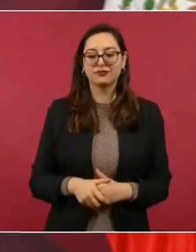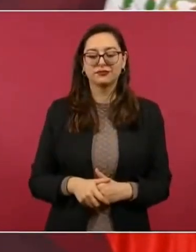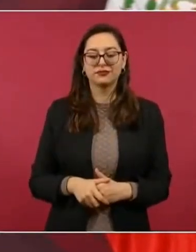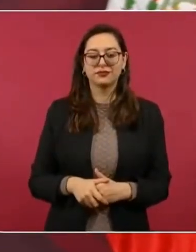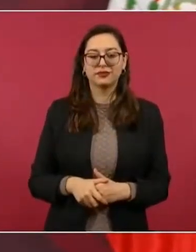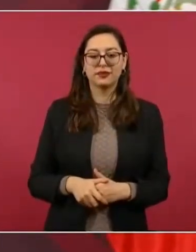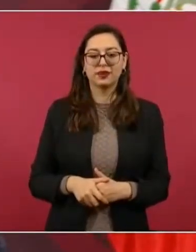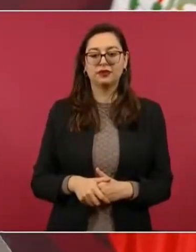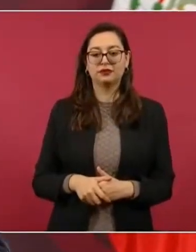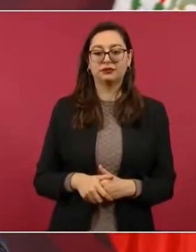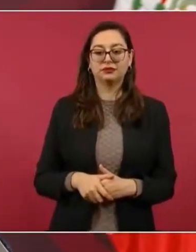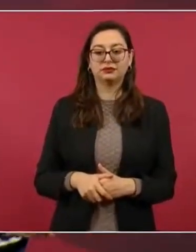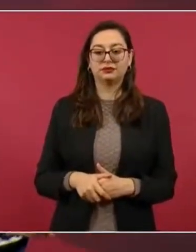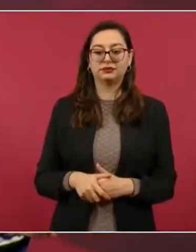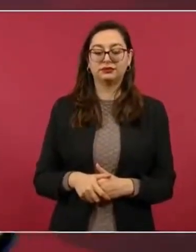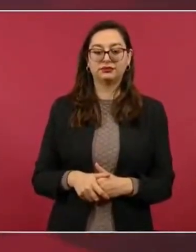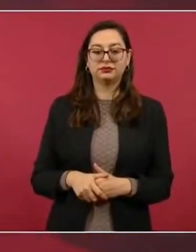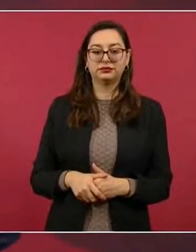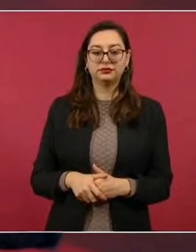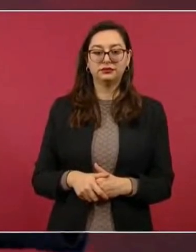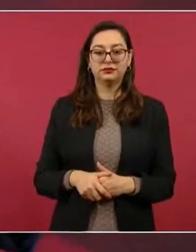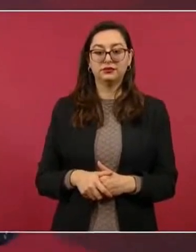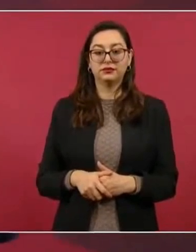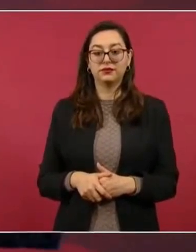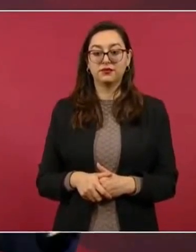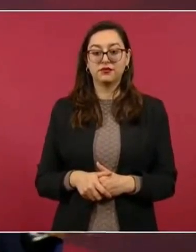porque si no